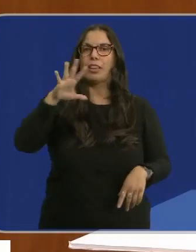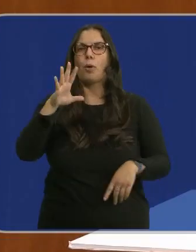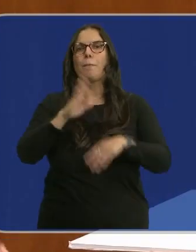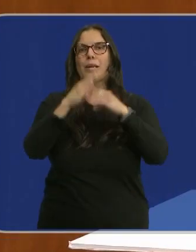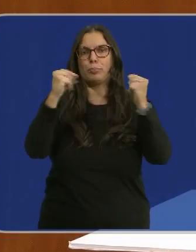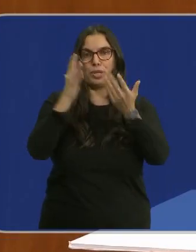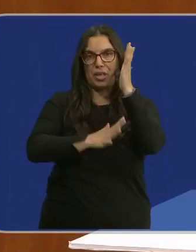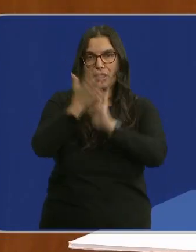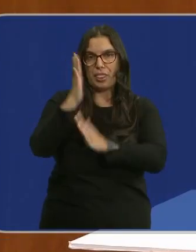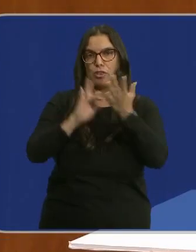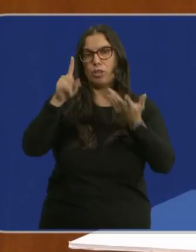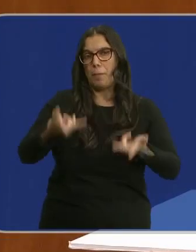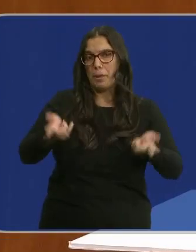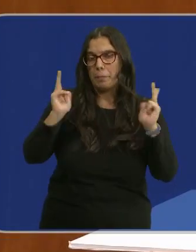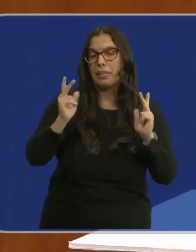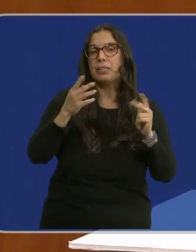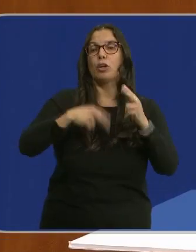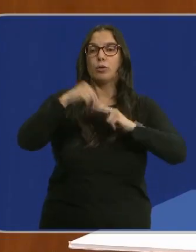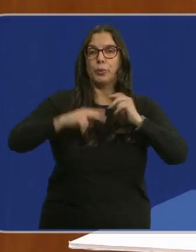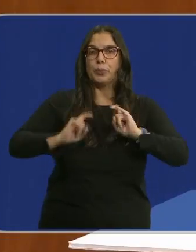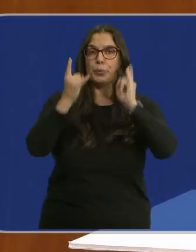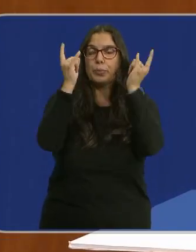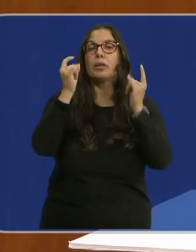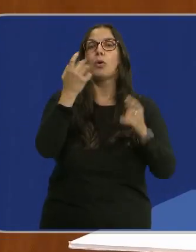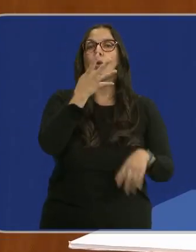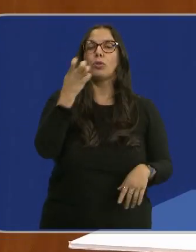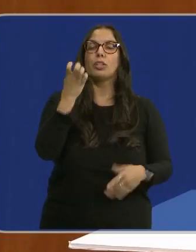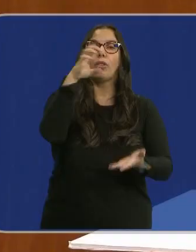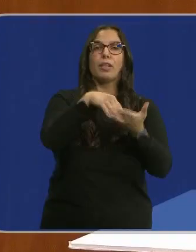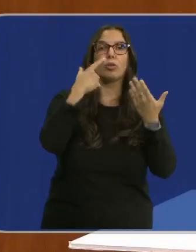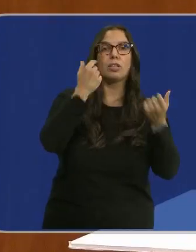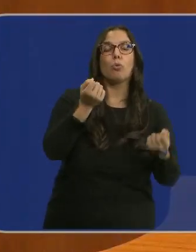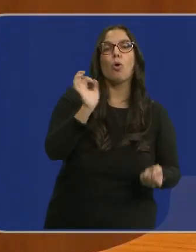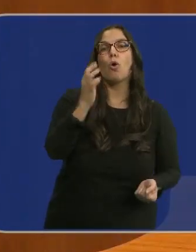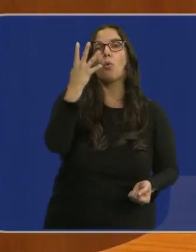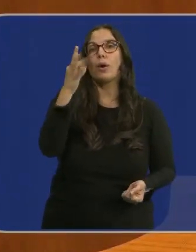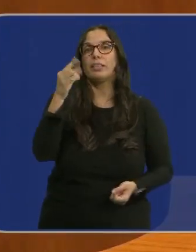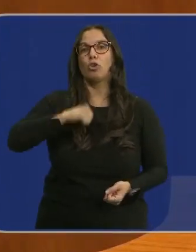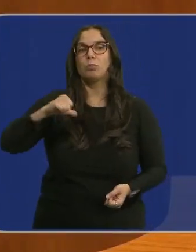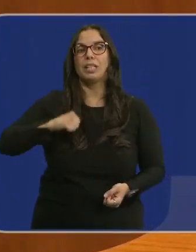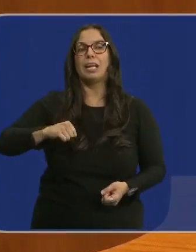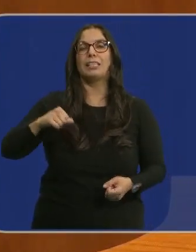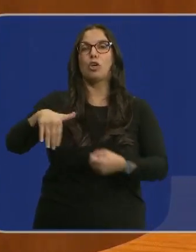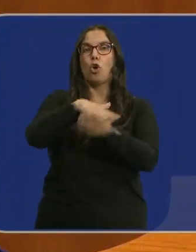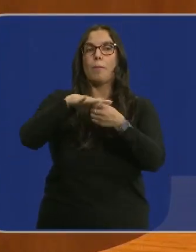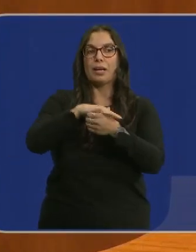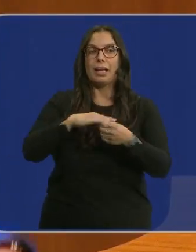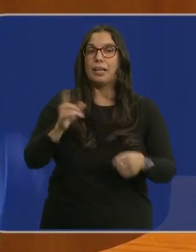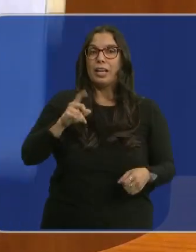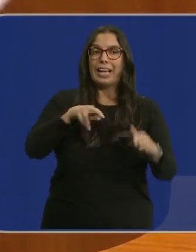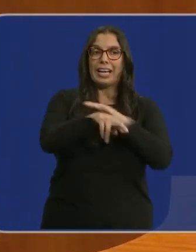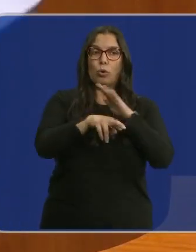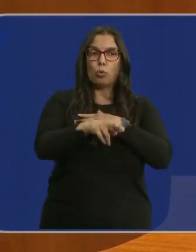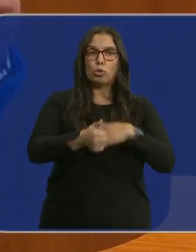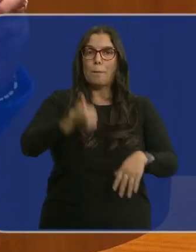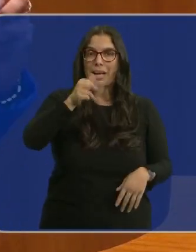extinción de incendios. Permitirían construir 400 centros de salud o 40 hospitales comarcales. Mentira, no se dan más recursos, se lo